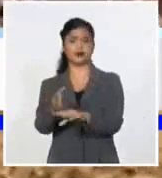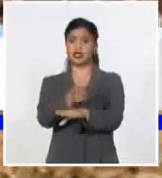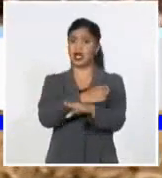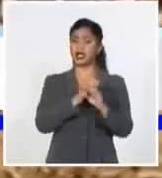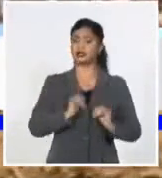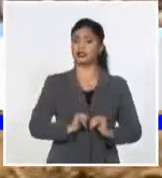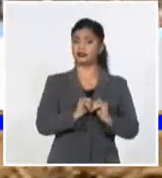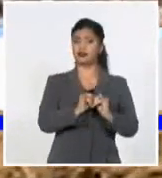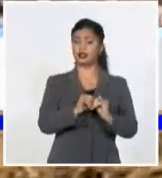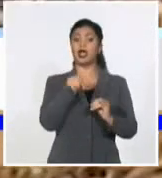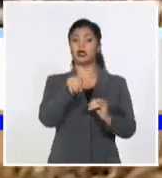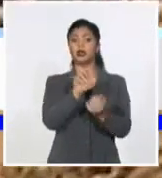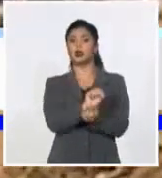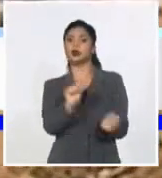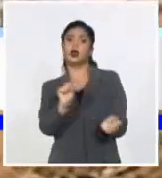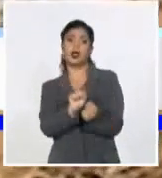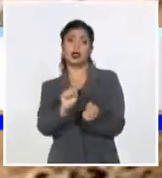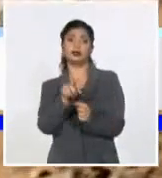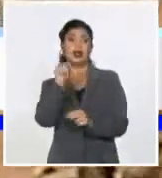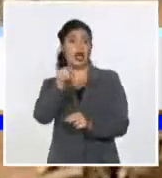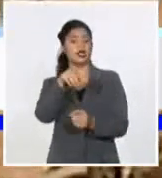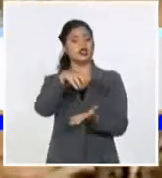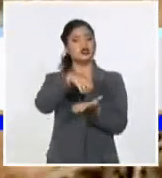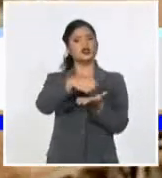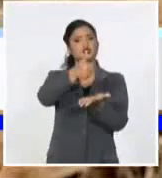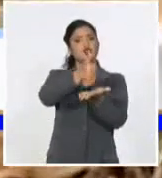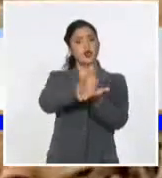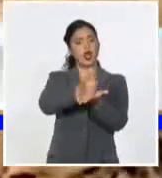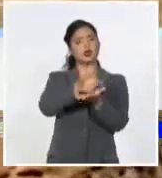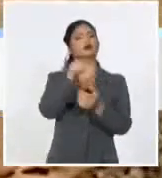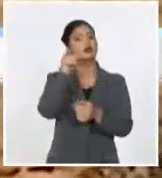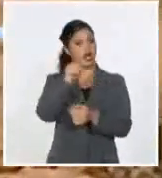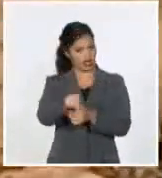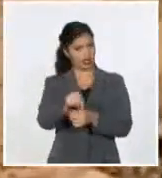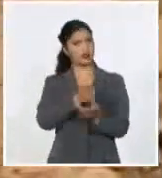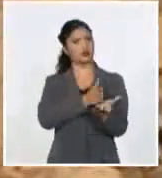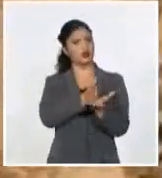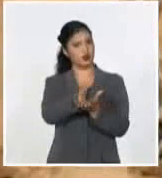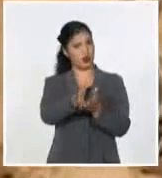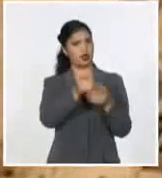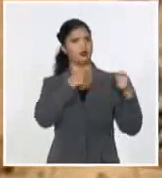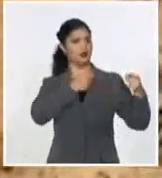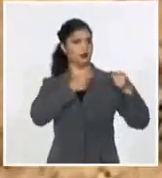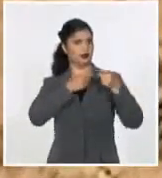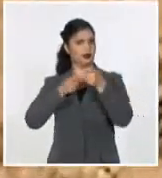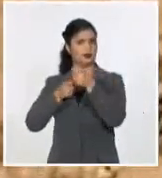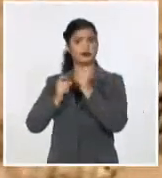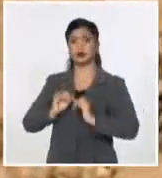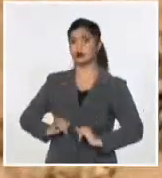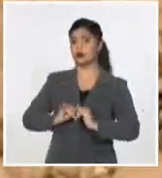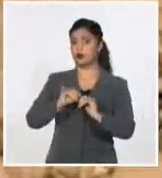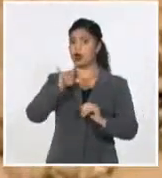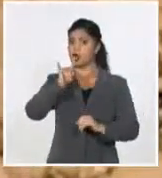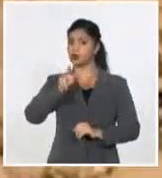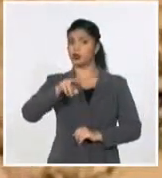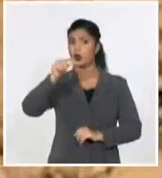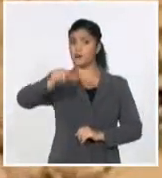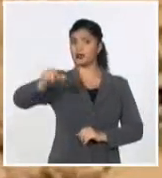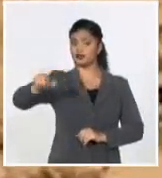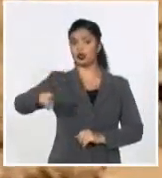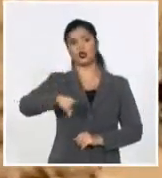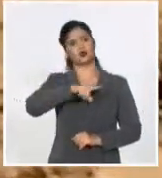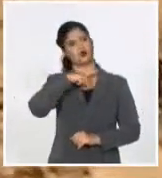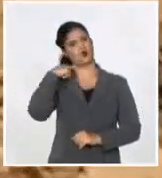uno de sus convoyes humanitarios en la ciudad de Gaza e informó que 92 de sus trabajadores han perdido la vida desde el inicio